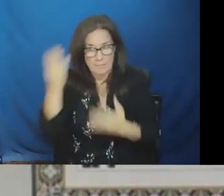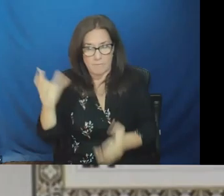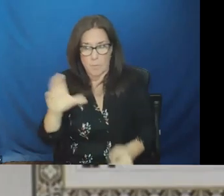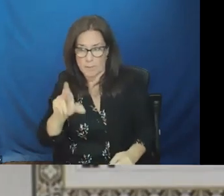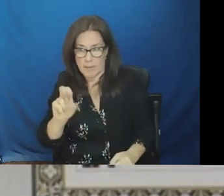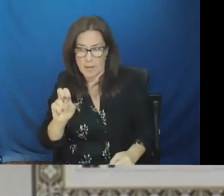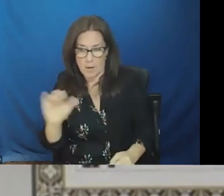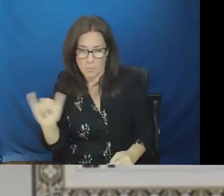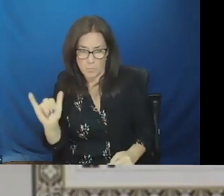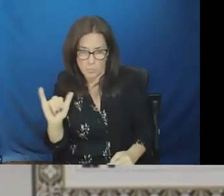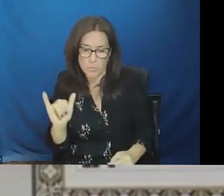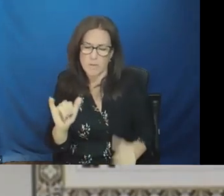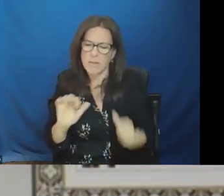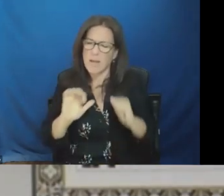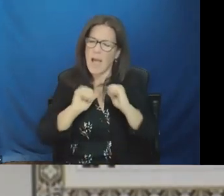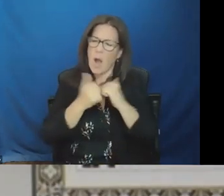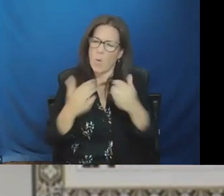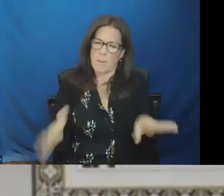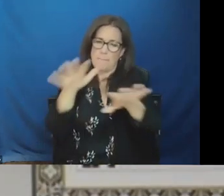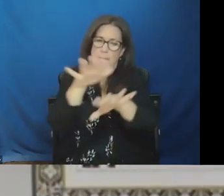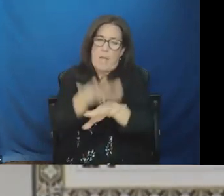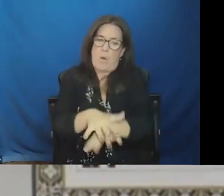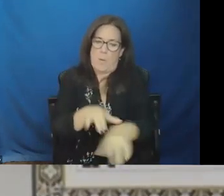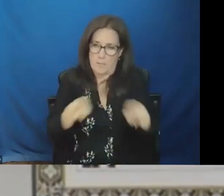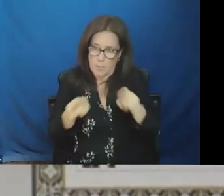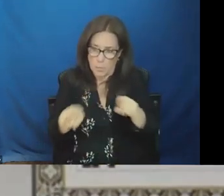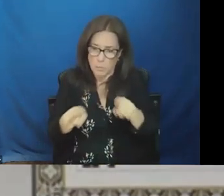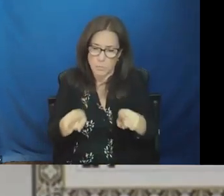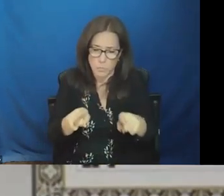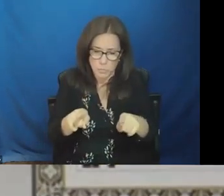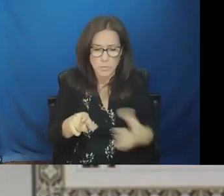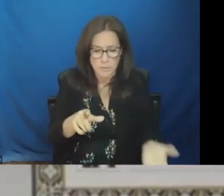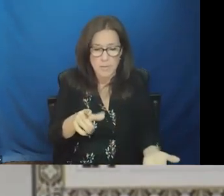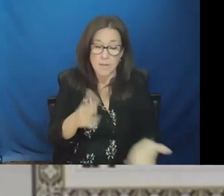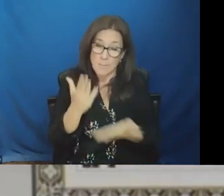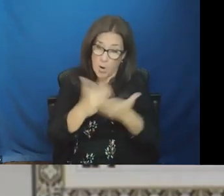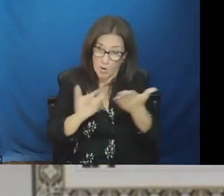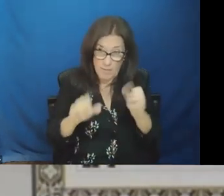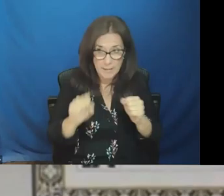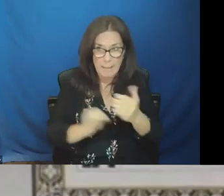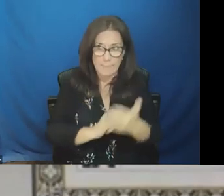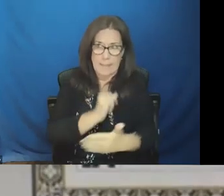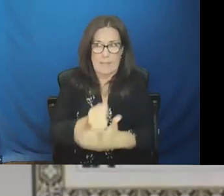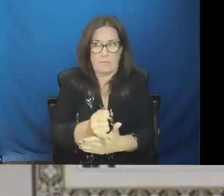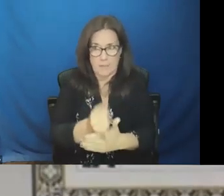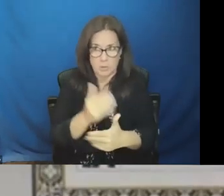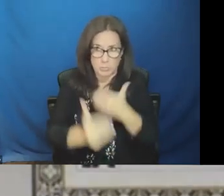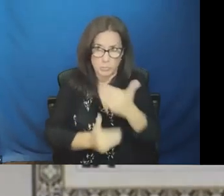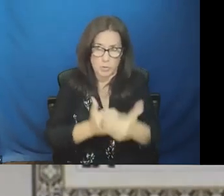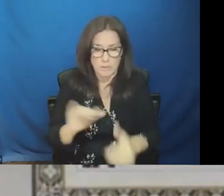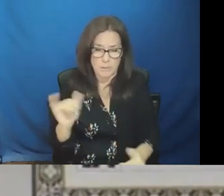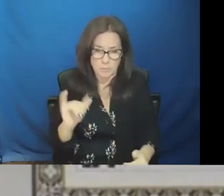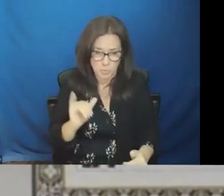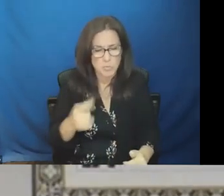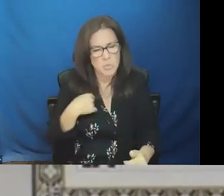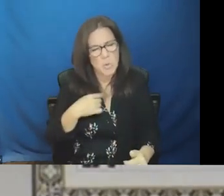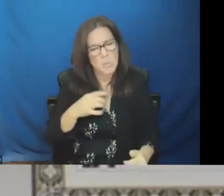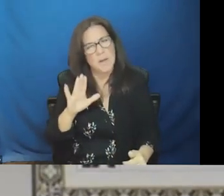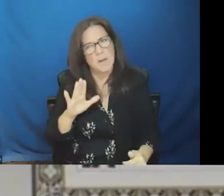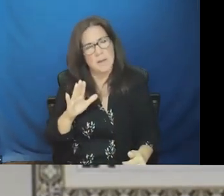resiliencia el cuidado informado con el trauma porque muchas de las cosas pueden ser